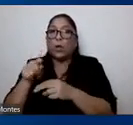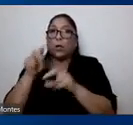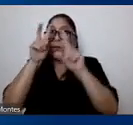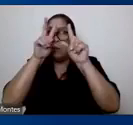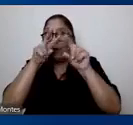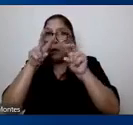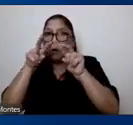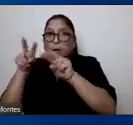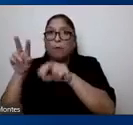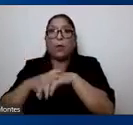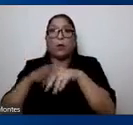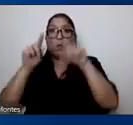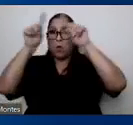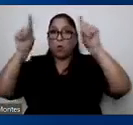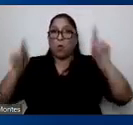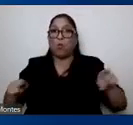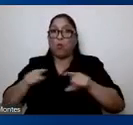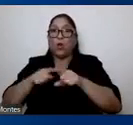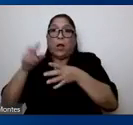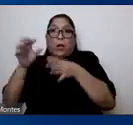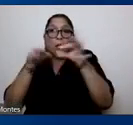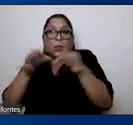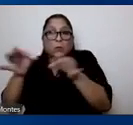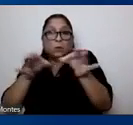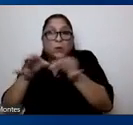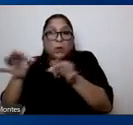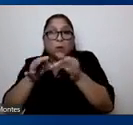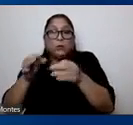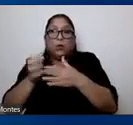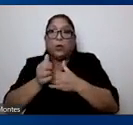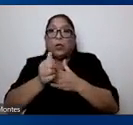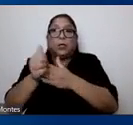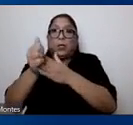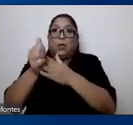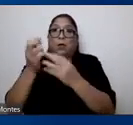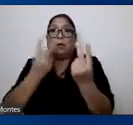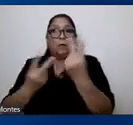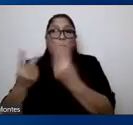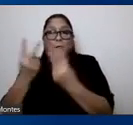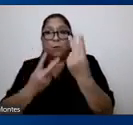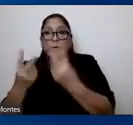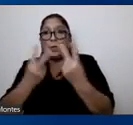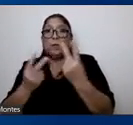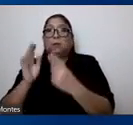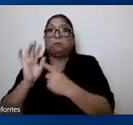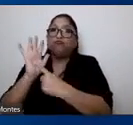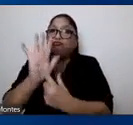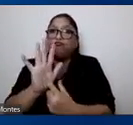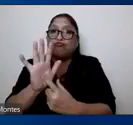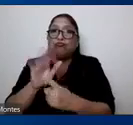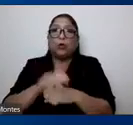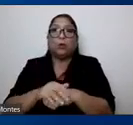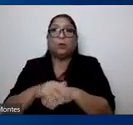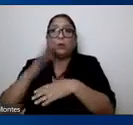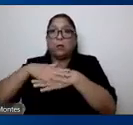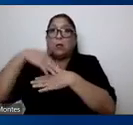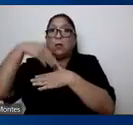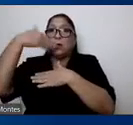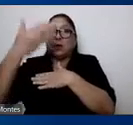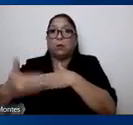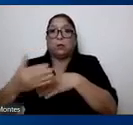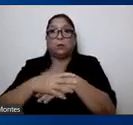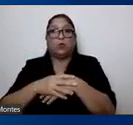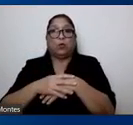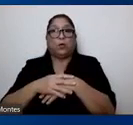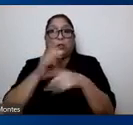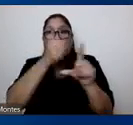en murales inscripciones de visitantes a las muestras que luego de transitar en cada